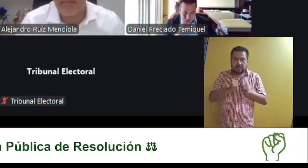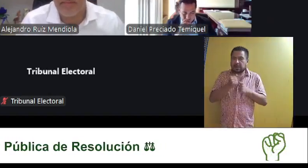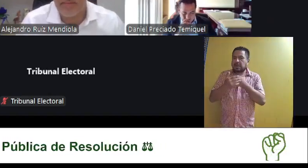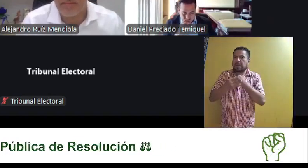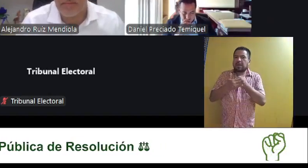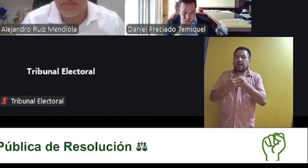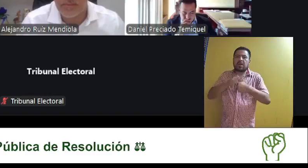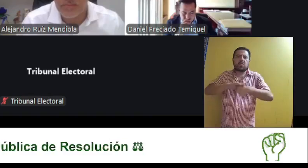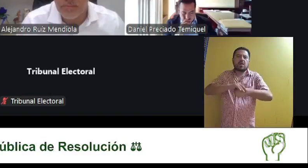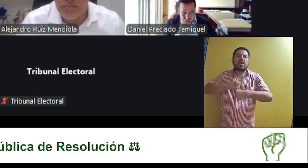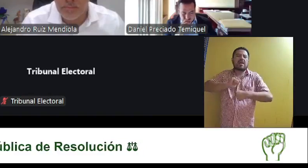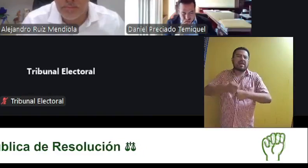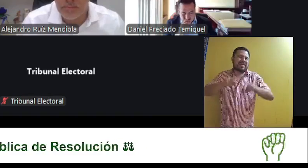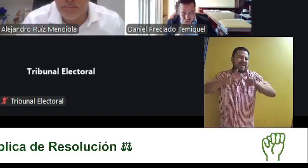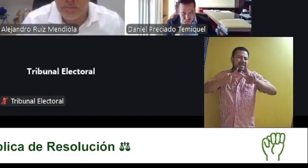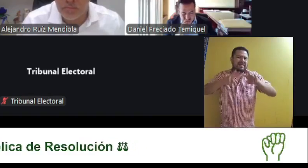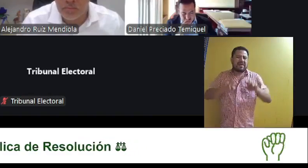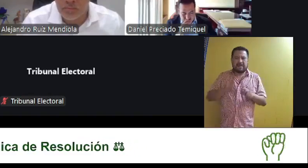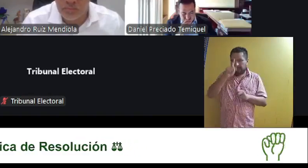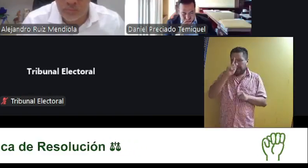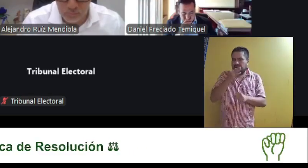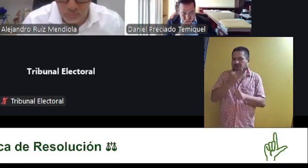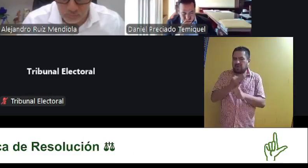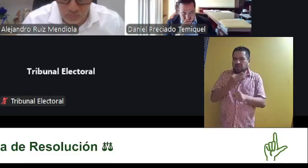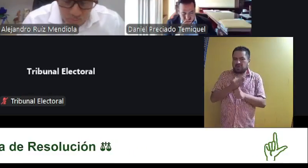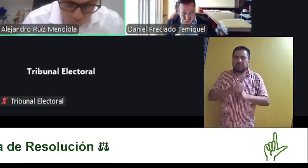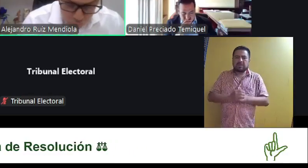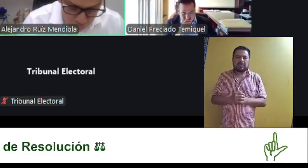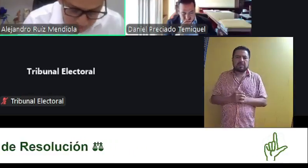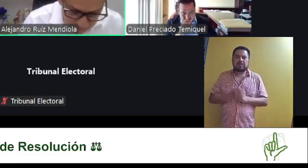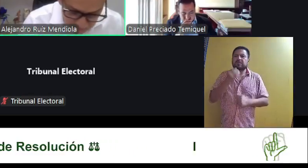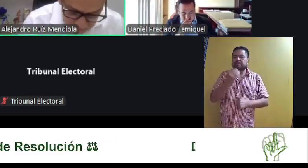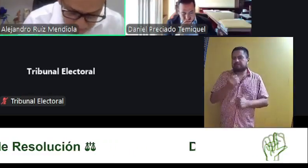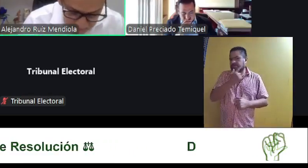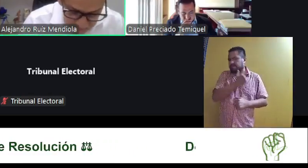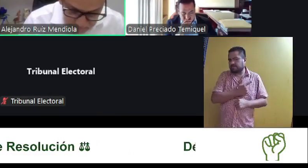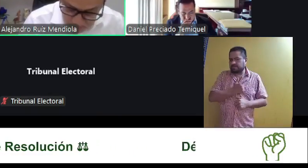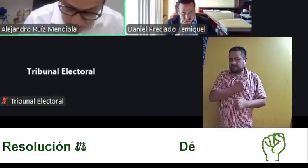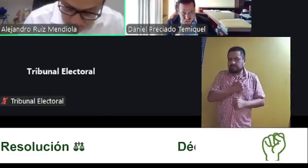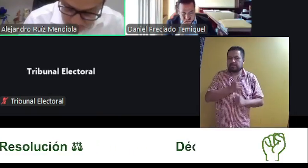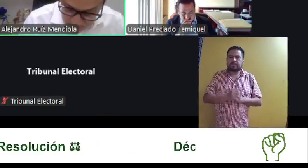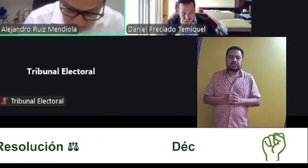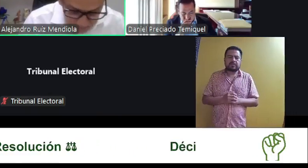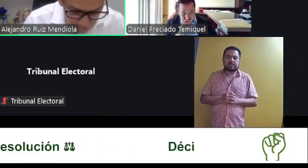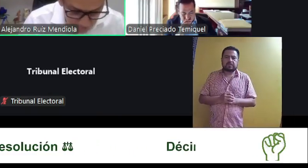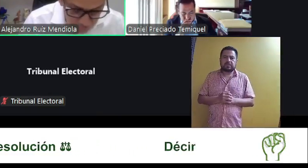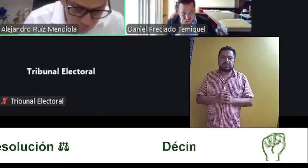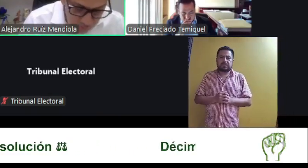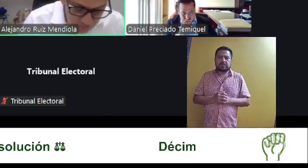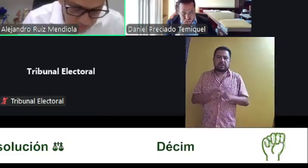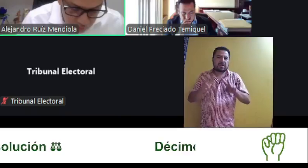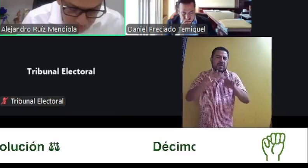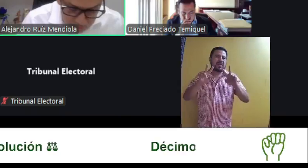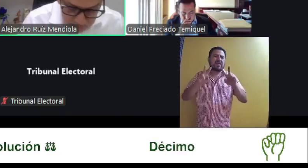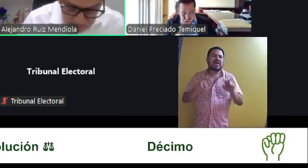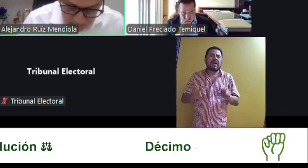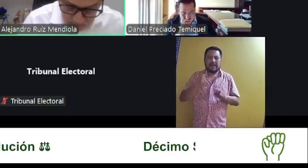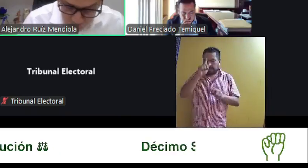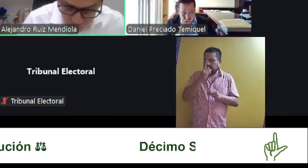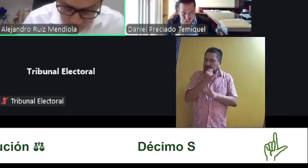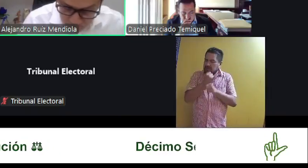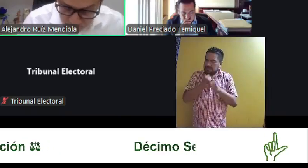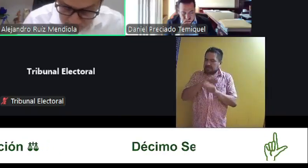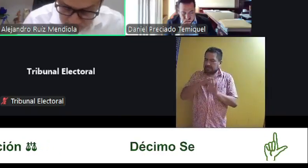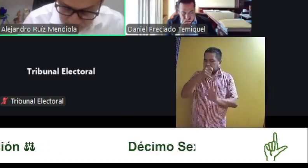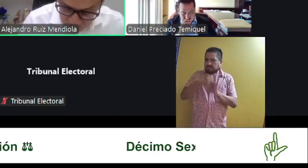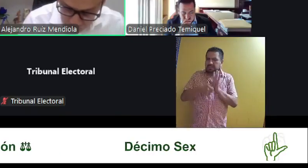informe cuáles son los asuntos listados para esta sesión. Con gusto, magistrada. Los asuntos listados para analizar y